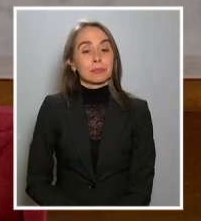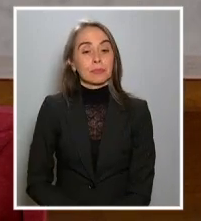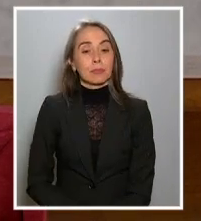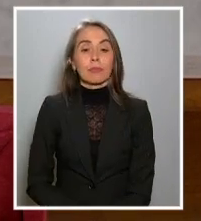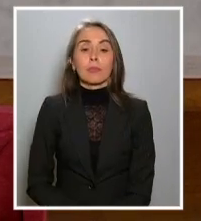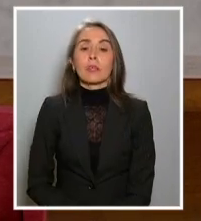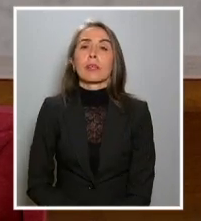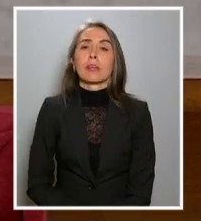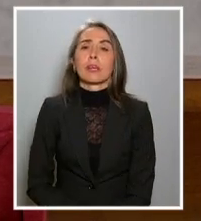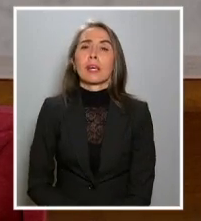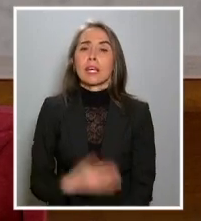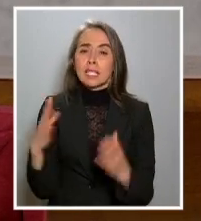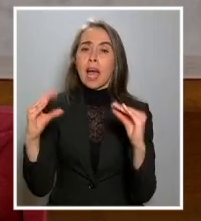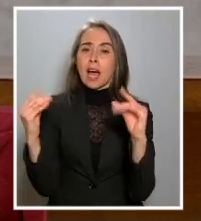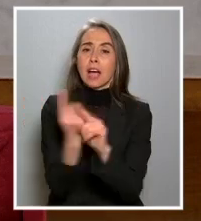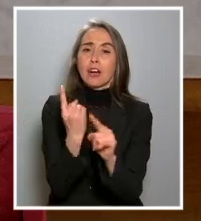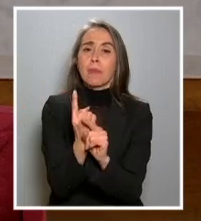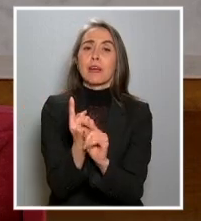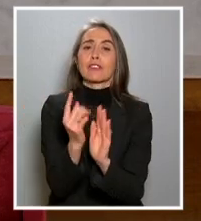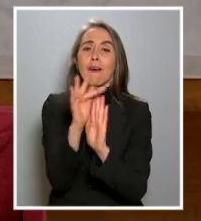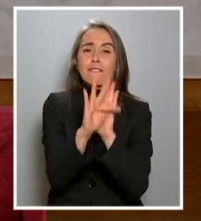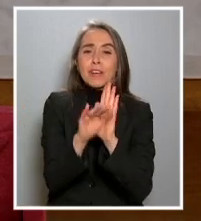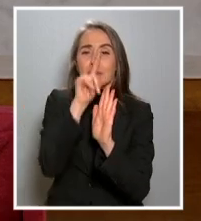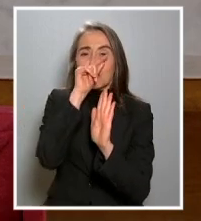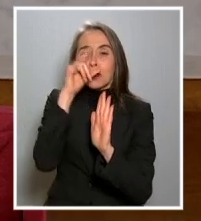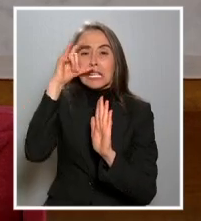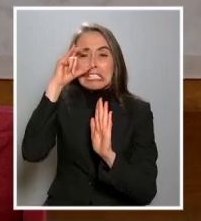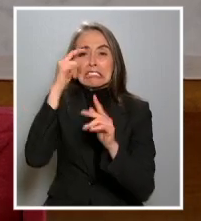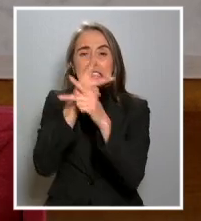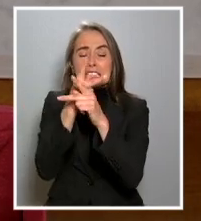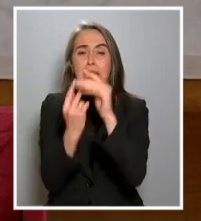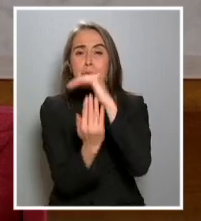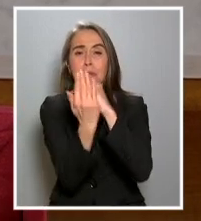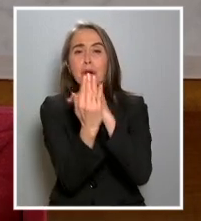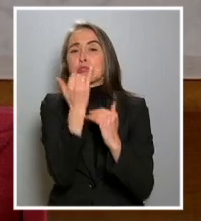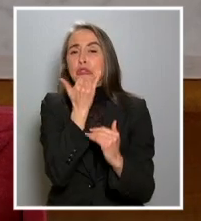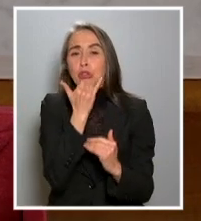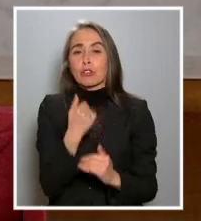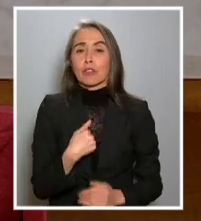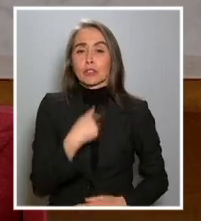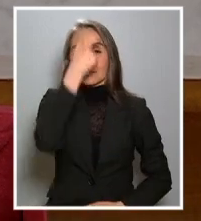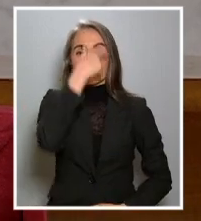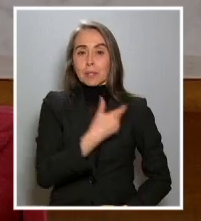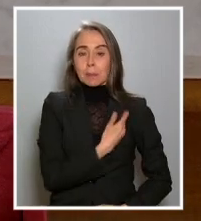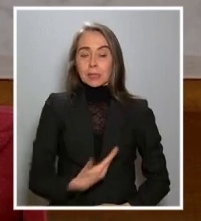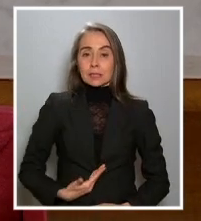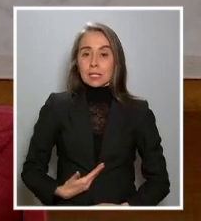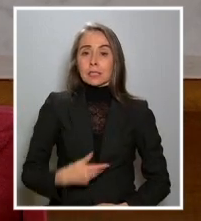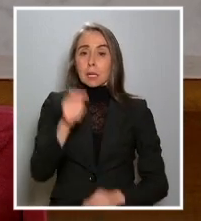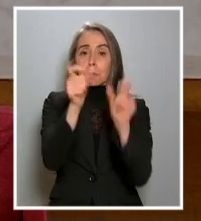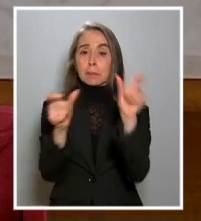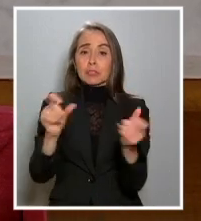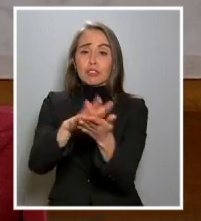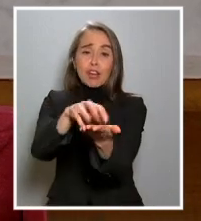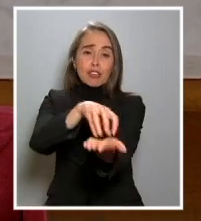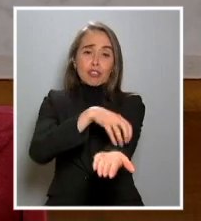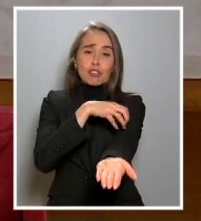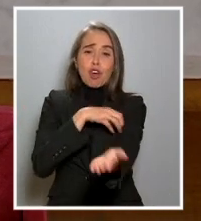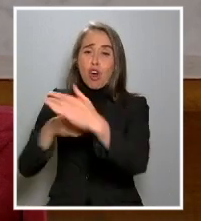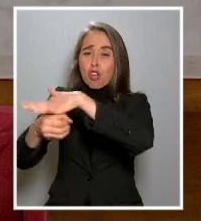y luego lo hemos comentado por redes sociales más de una vez, que como presidente recibo cartas de personas de todo Chile.